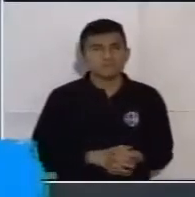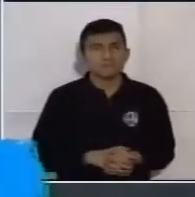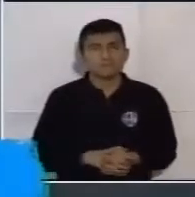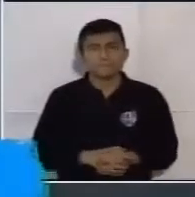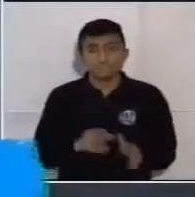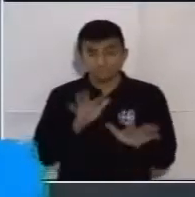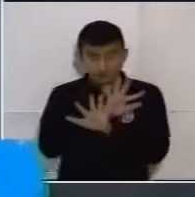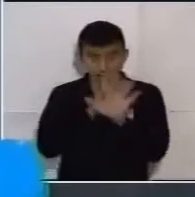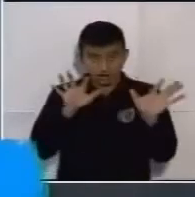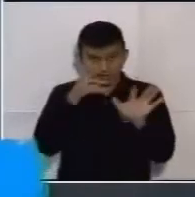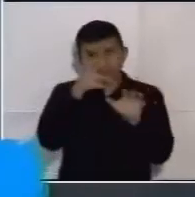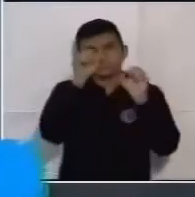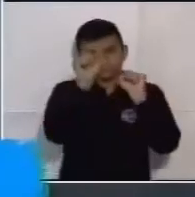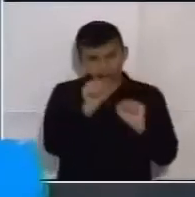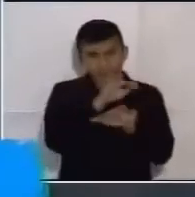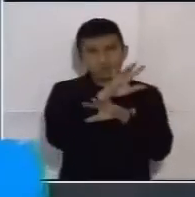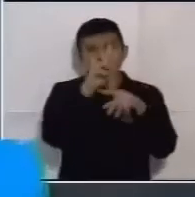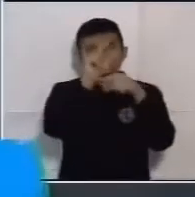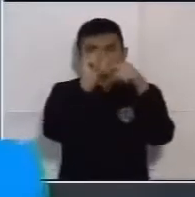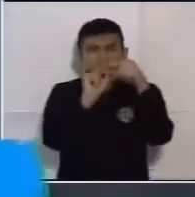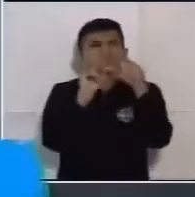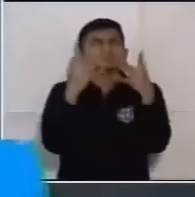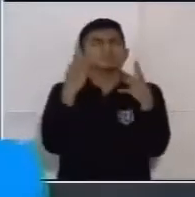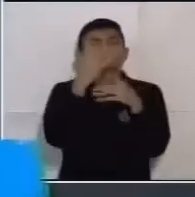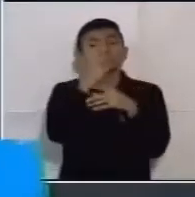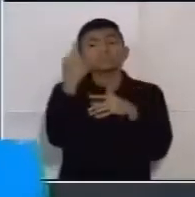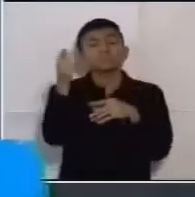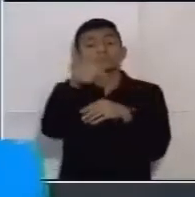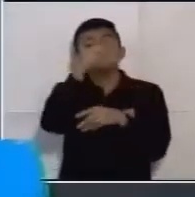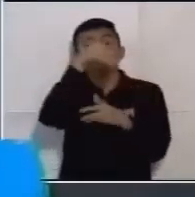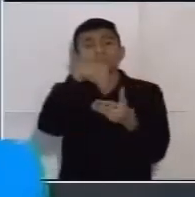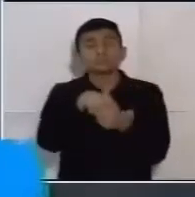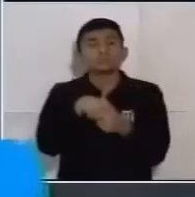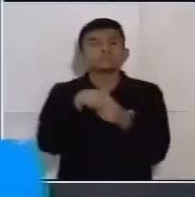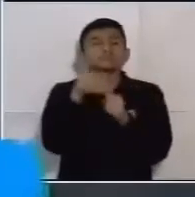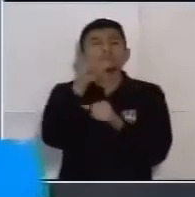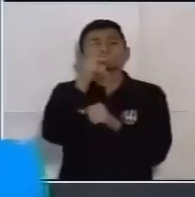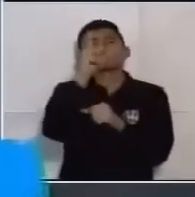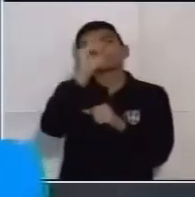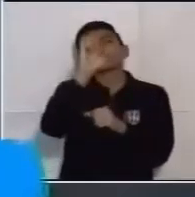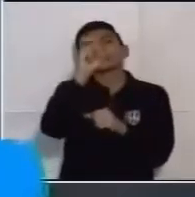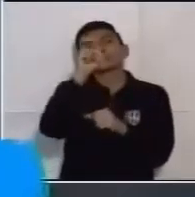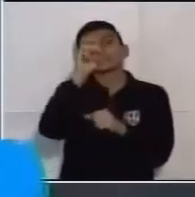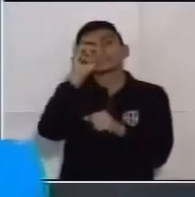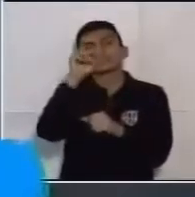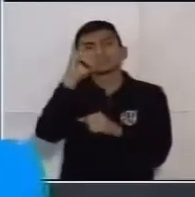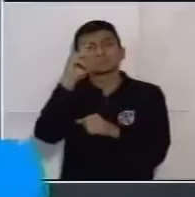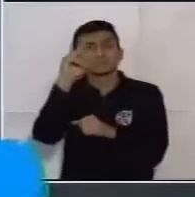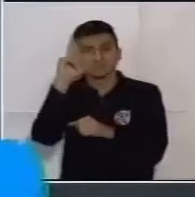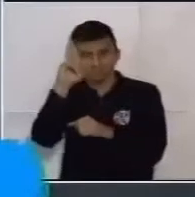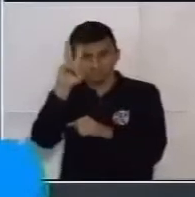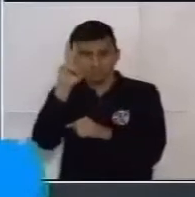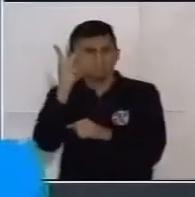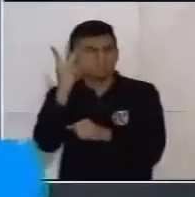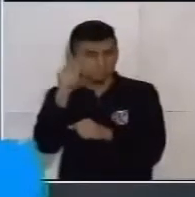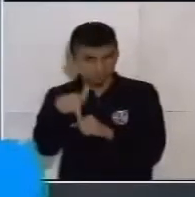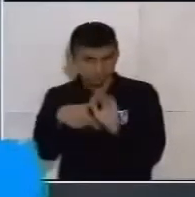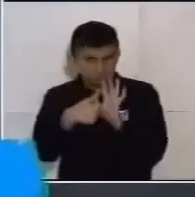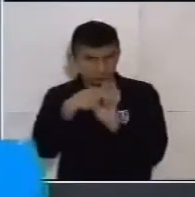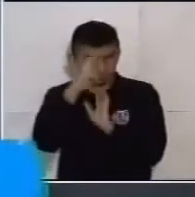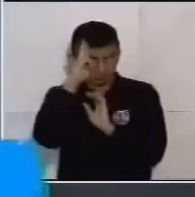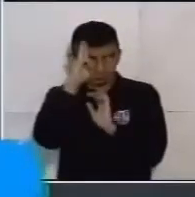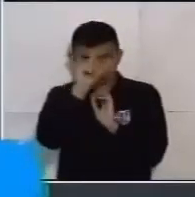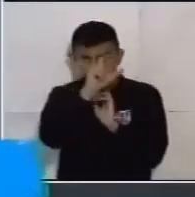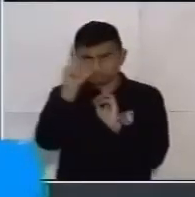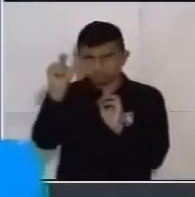Otra vez podemos dividir cada uno de estos dentro de el denominador, que es 2. 1 dentro de 2, déjenlo como